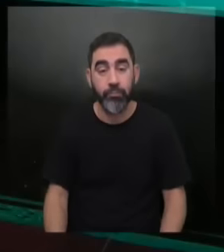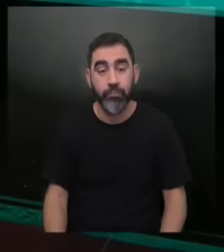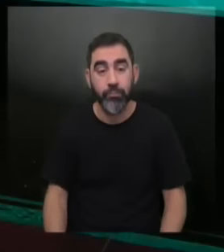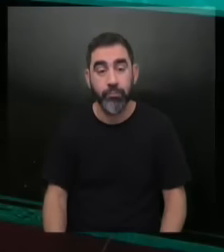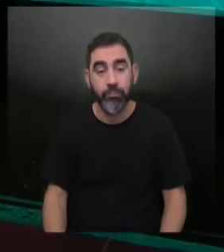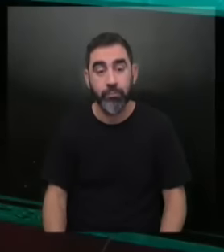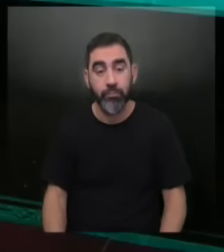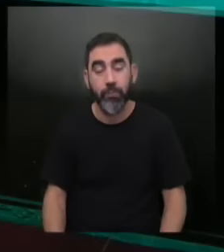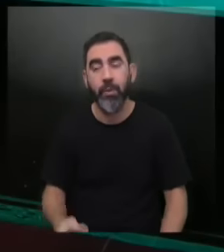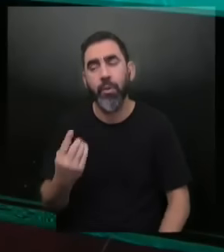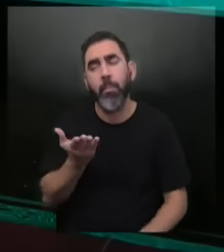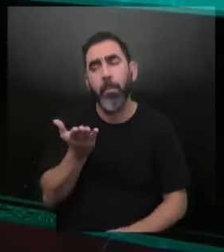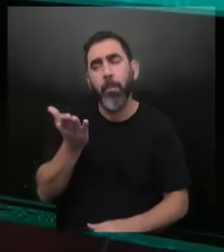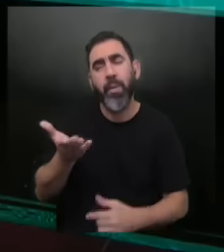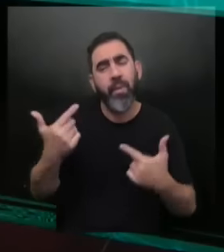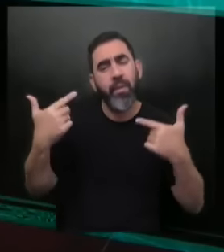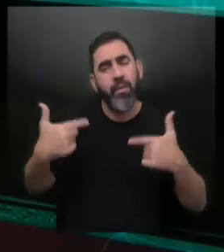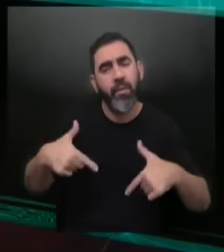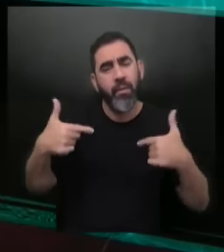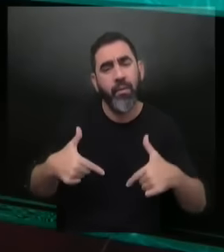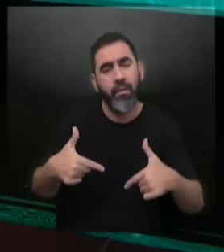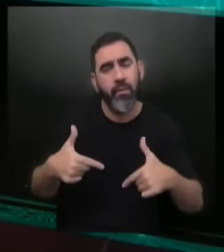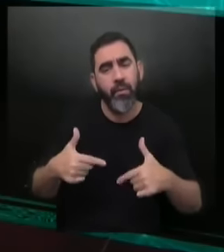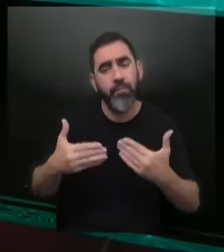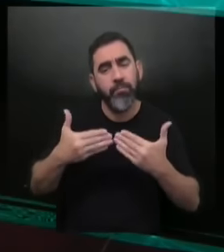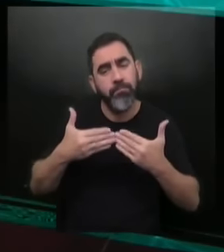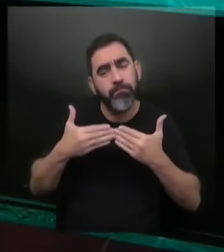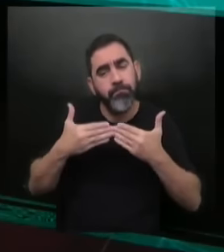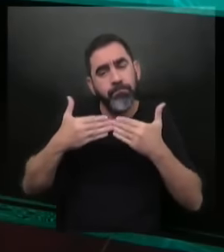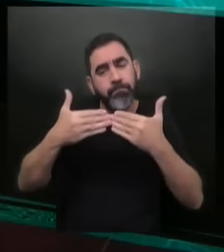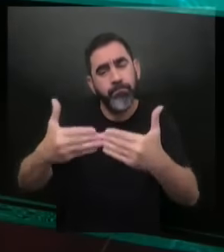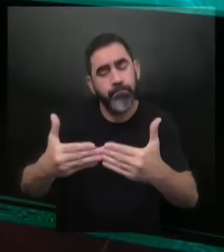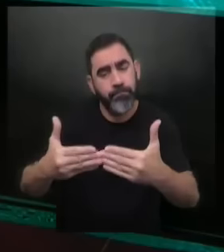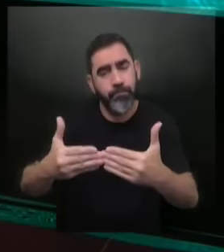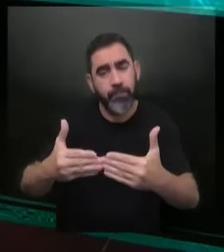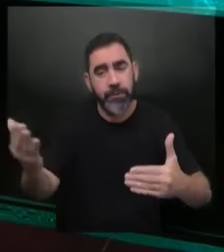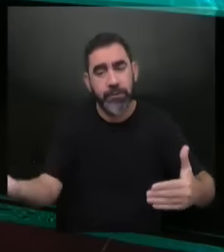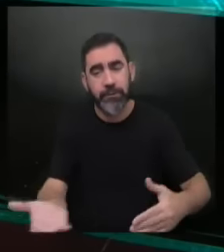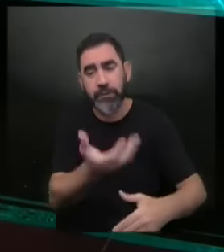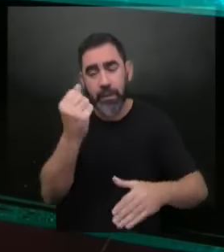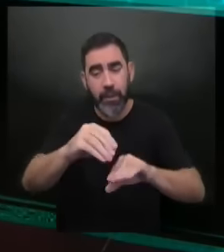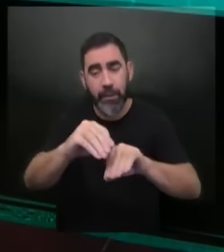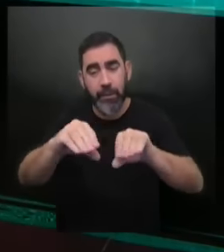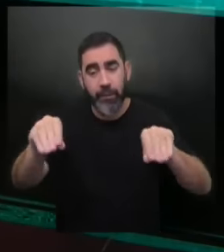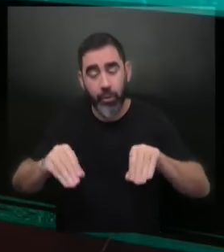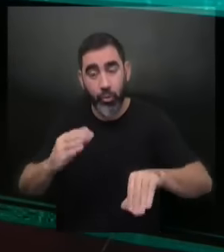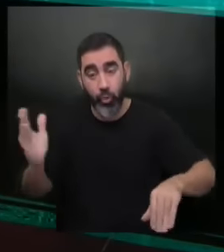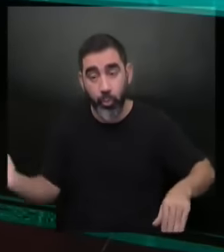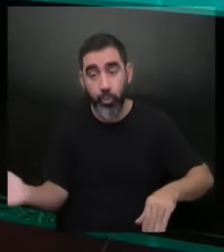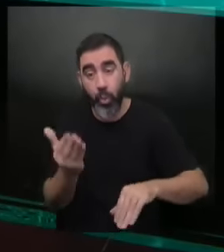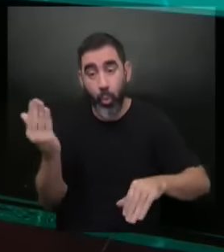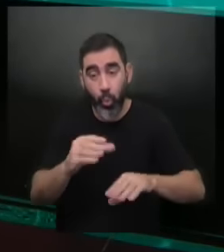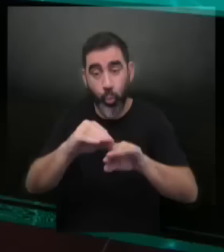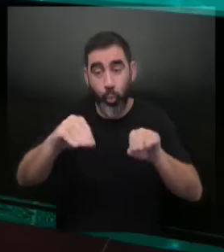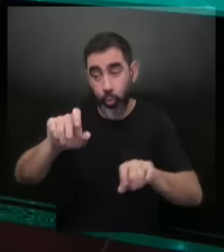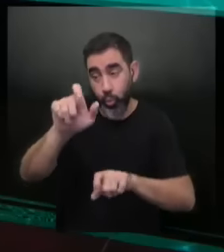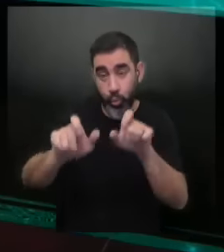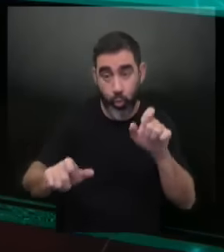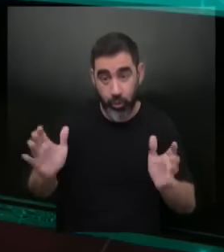es lo que se le pide a la intendencia es que apl o por lo menos quede en suspenso las expropiaciones de los de las tierras